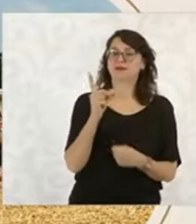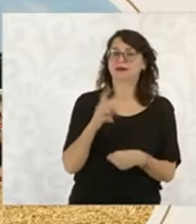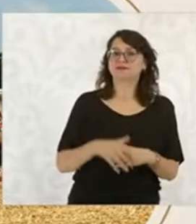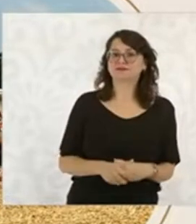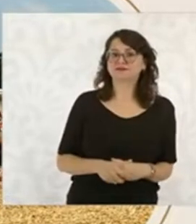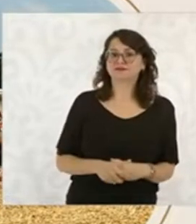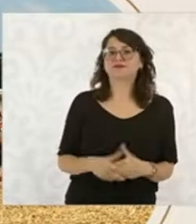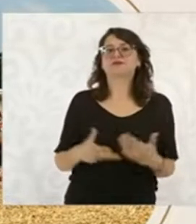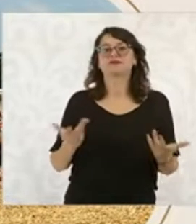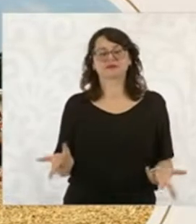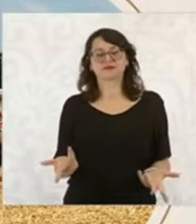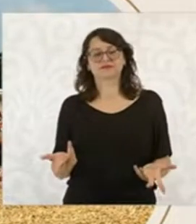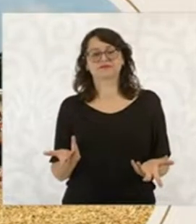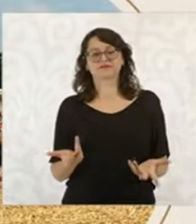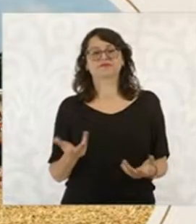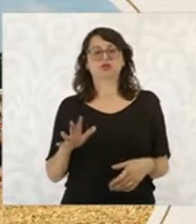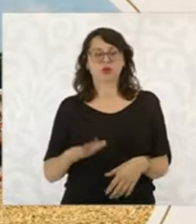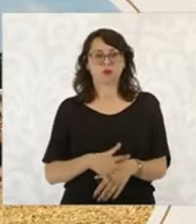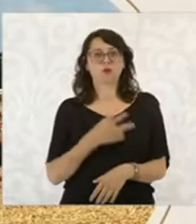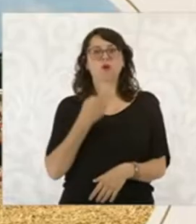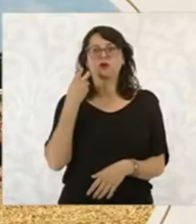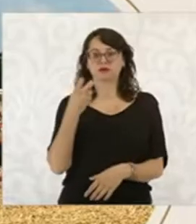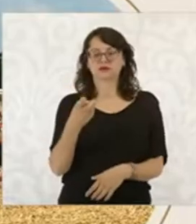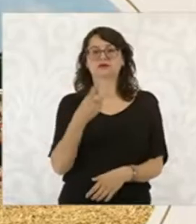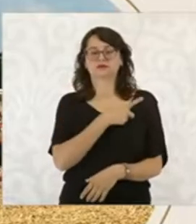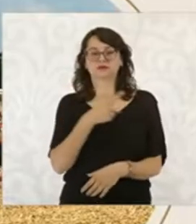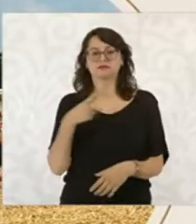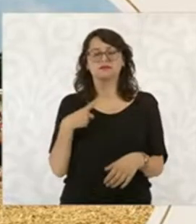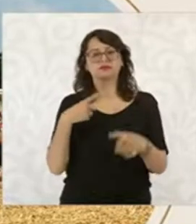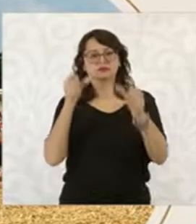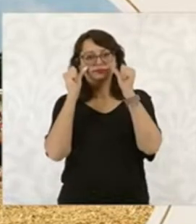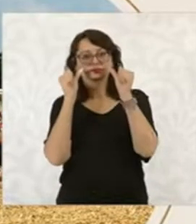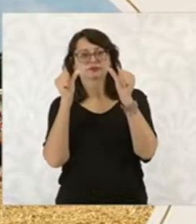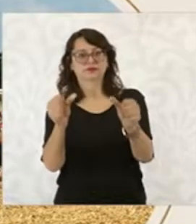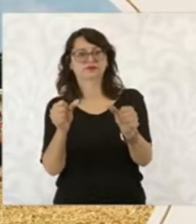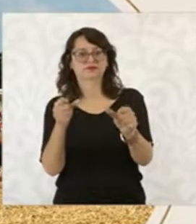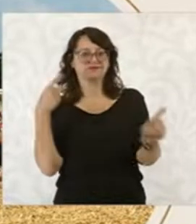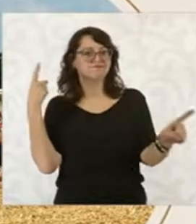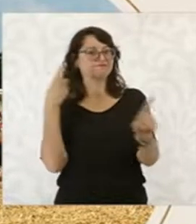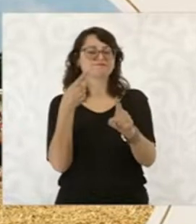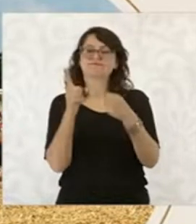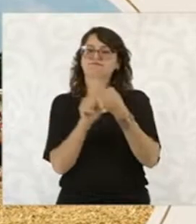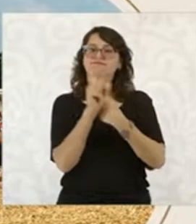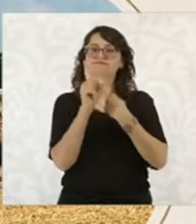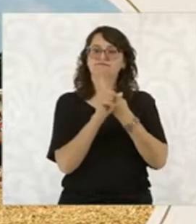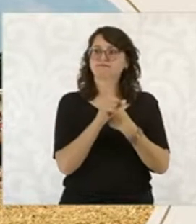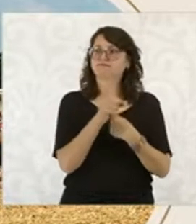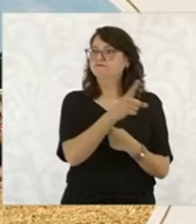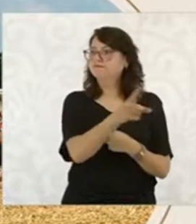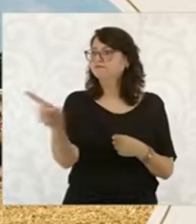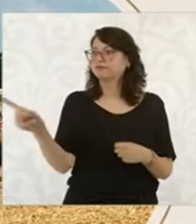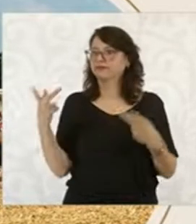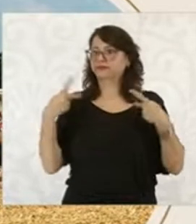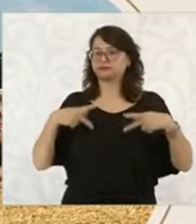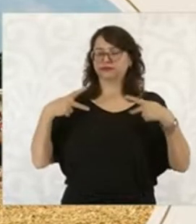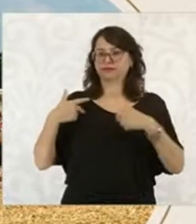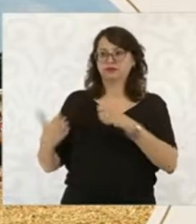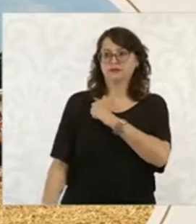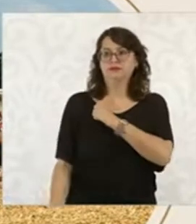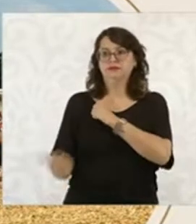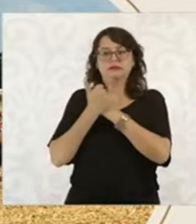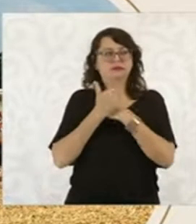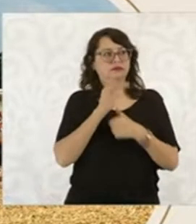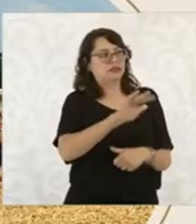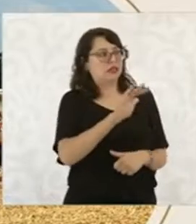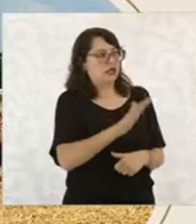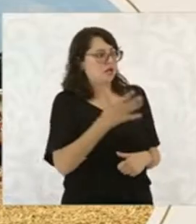ahí donde radica la esencia del problema. Han acudido con nosotros diversos productores a exponer la dificultad que enfrentan al no contar